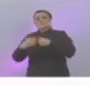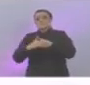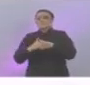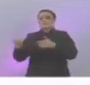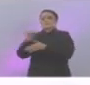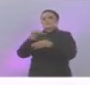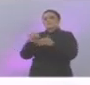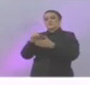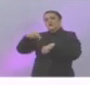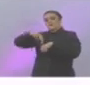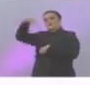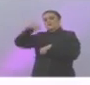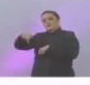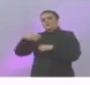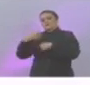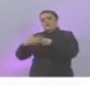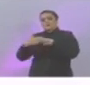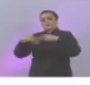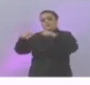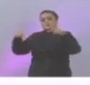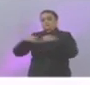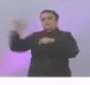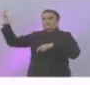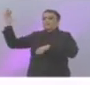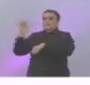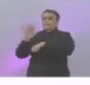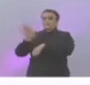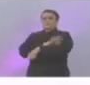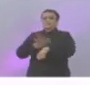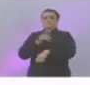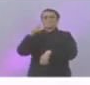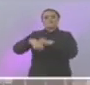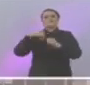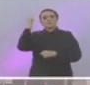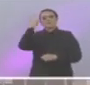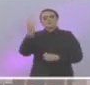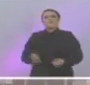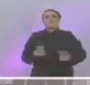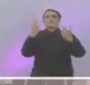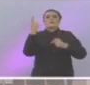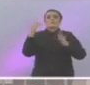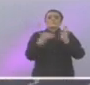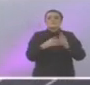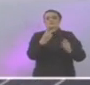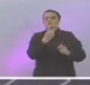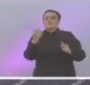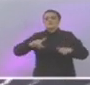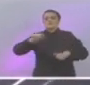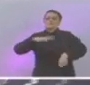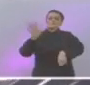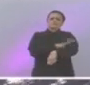zona media del estado. Así, San Luis Potosí alcanzará este año hasta 1.270 megawatts al